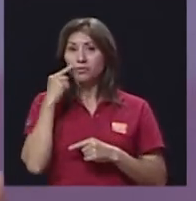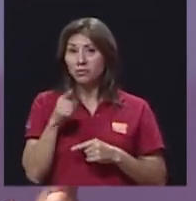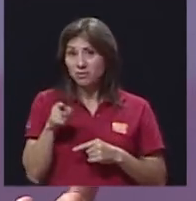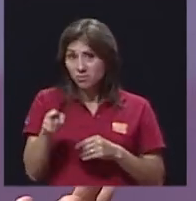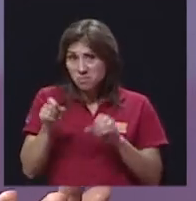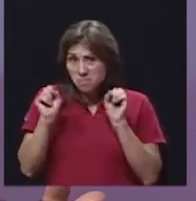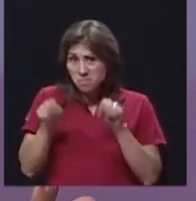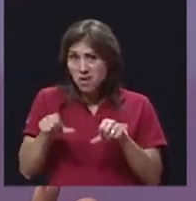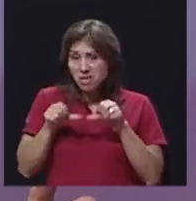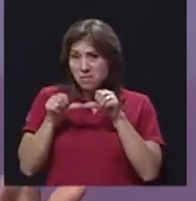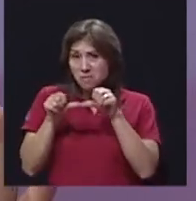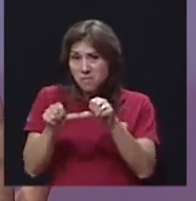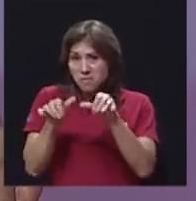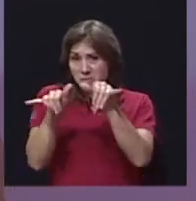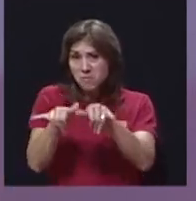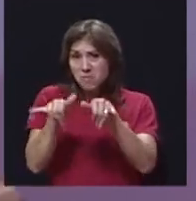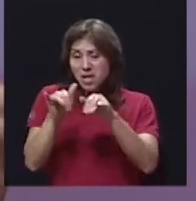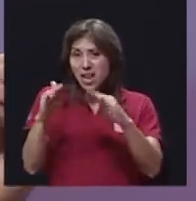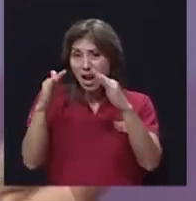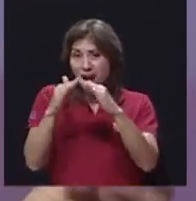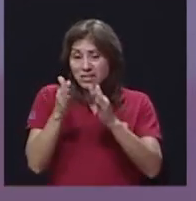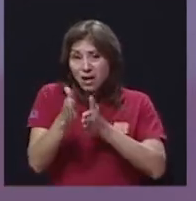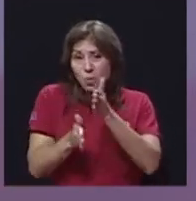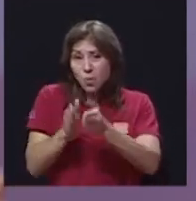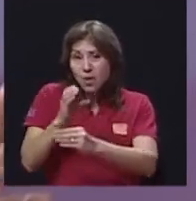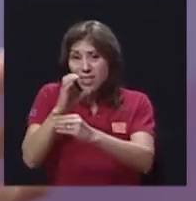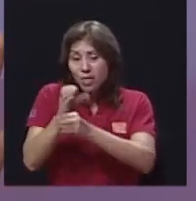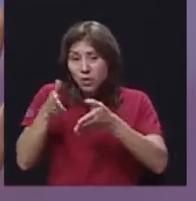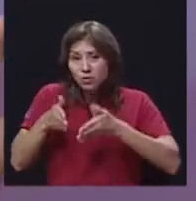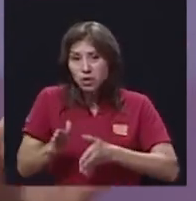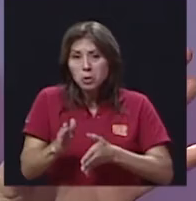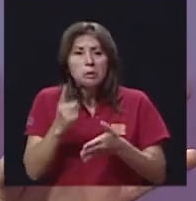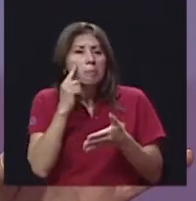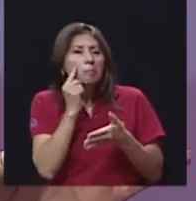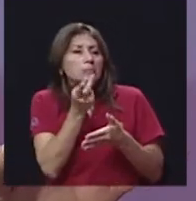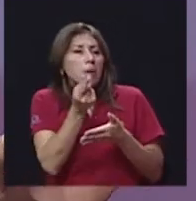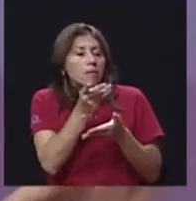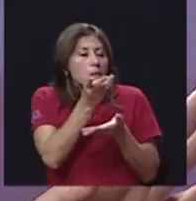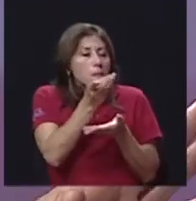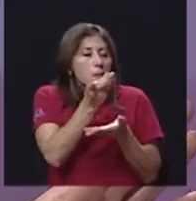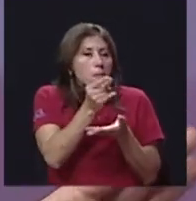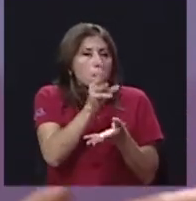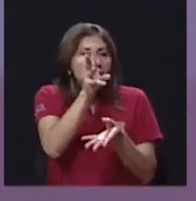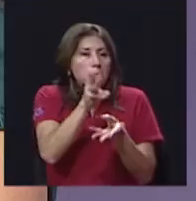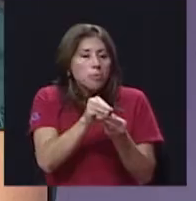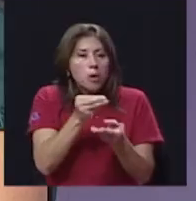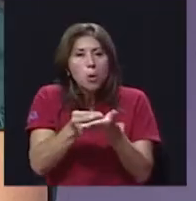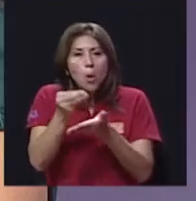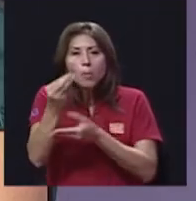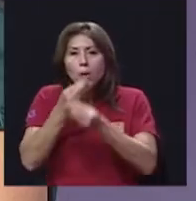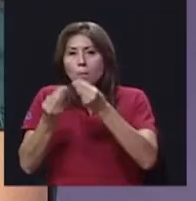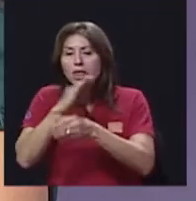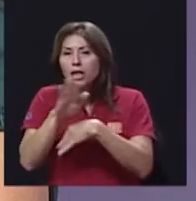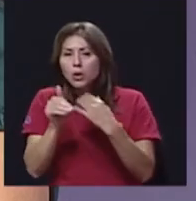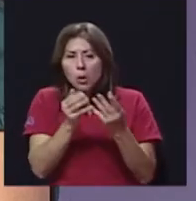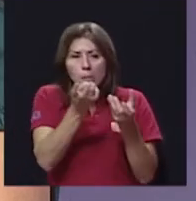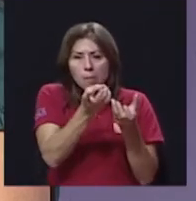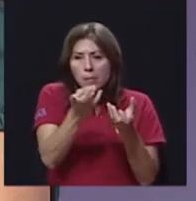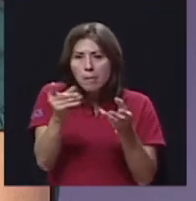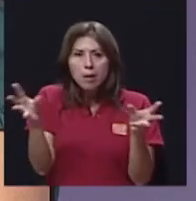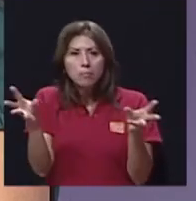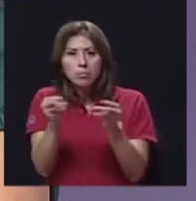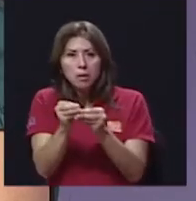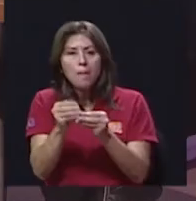con un todo con la comida con etcétera y hemos bueno vamos a probar de hecho mi